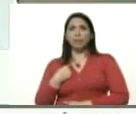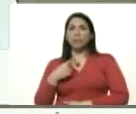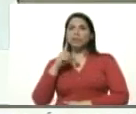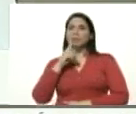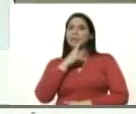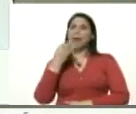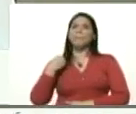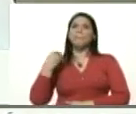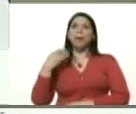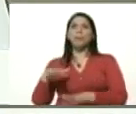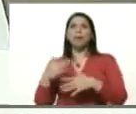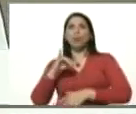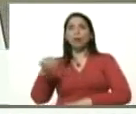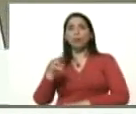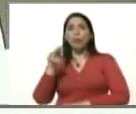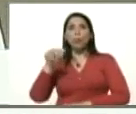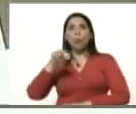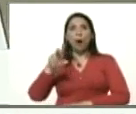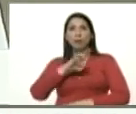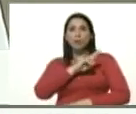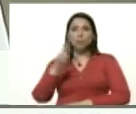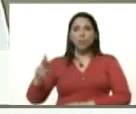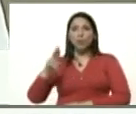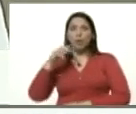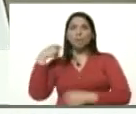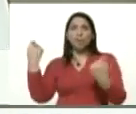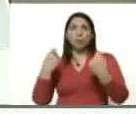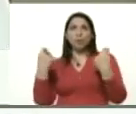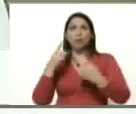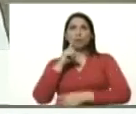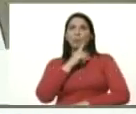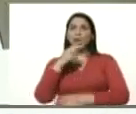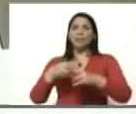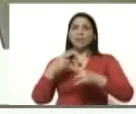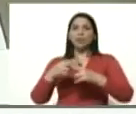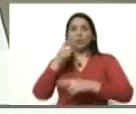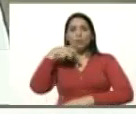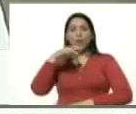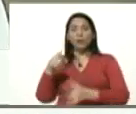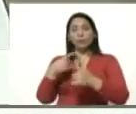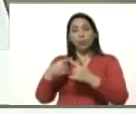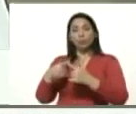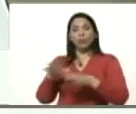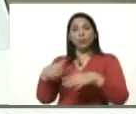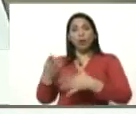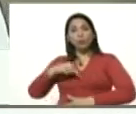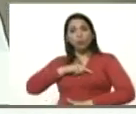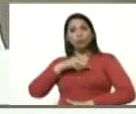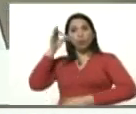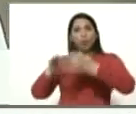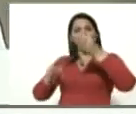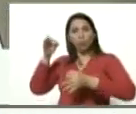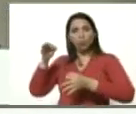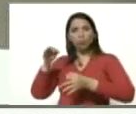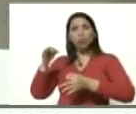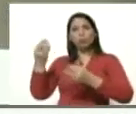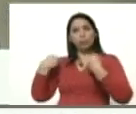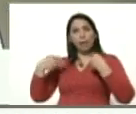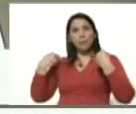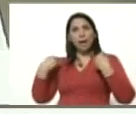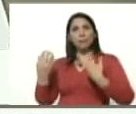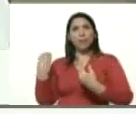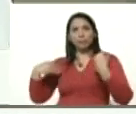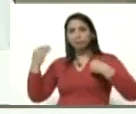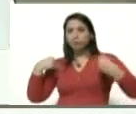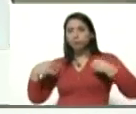cuando Juan República Popular sean nombres y apellidos del pueblo. Entonces, cuando estemos en lo justo, llamadme,